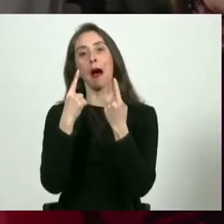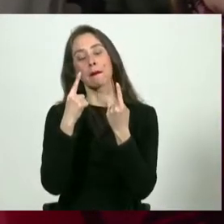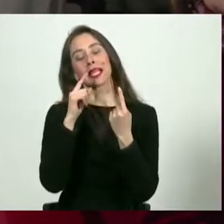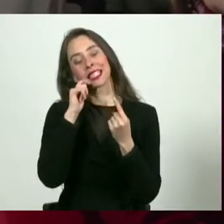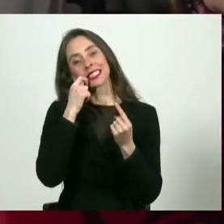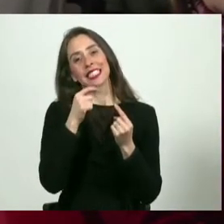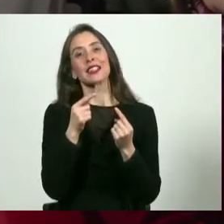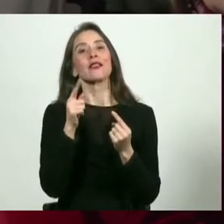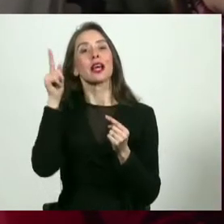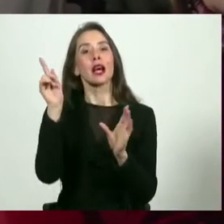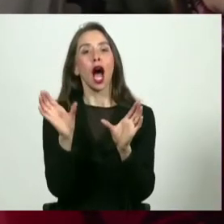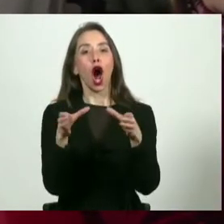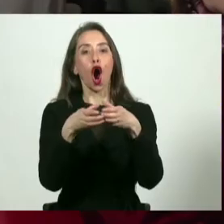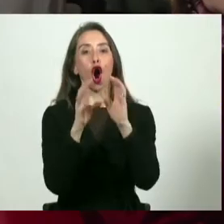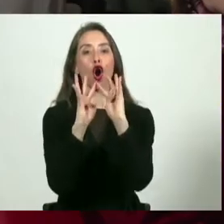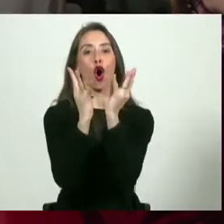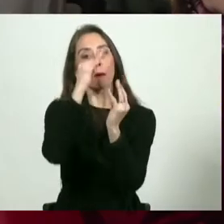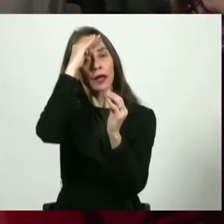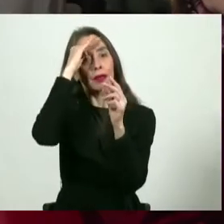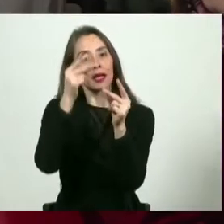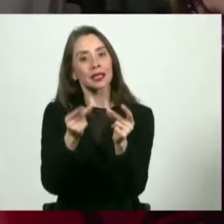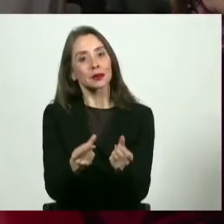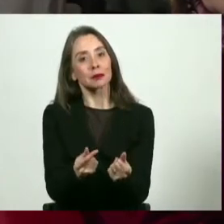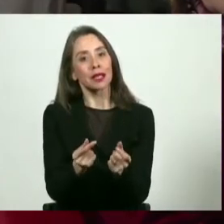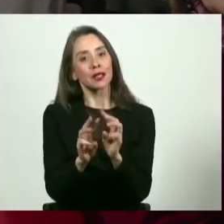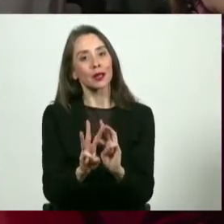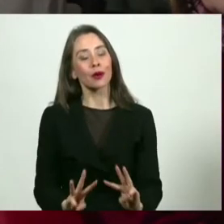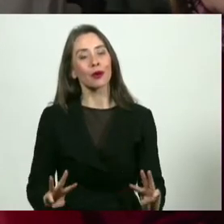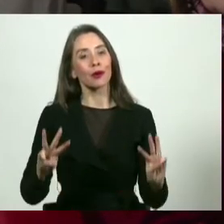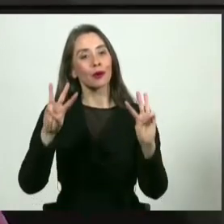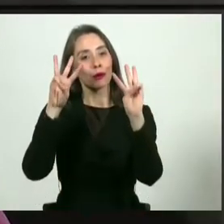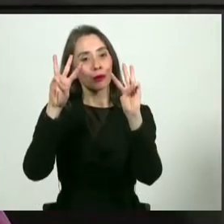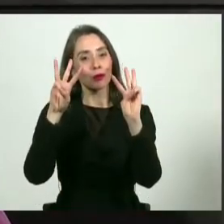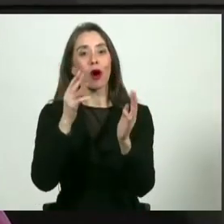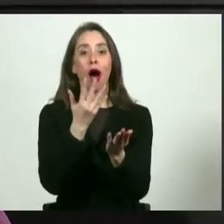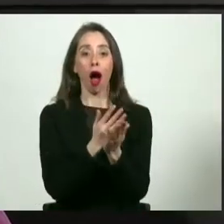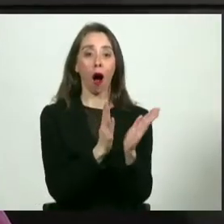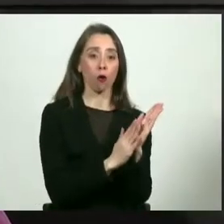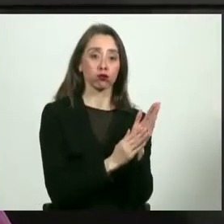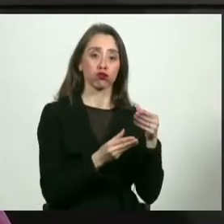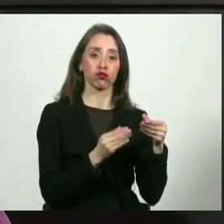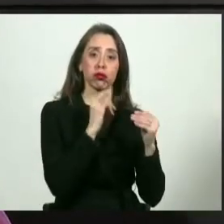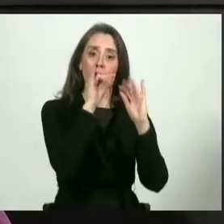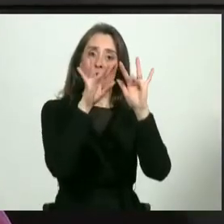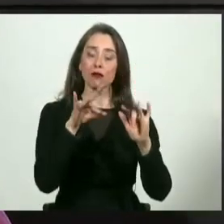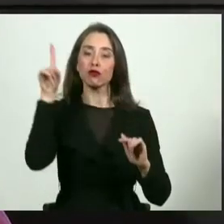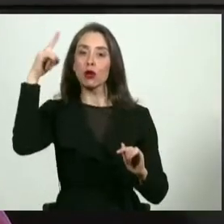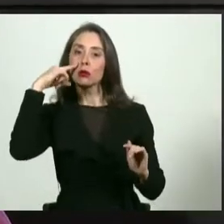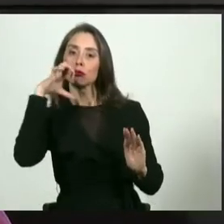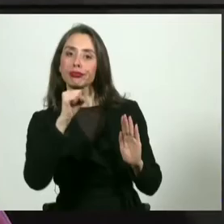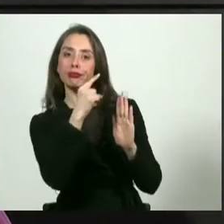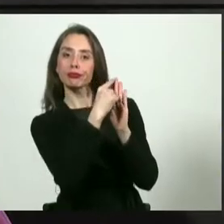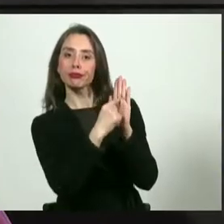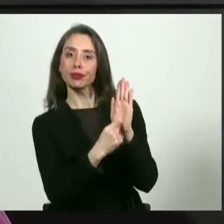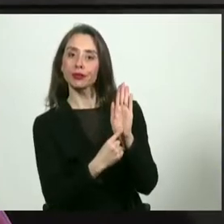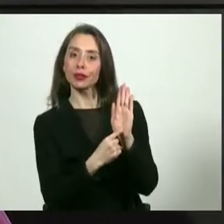palabra, ante el Comité de Expertos de las Naciones Unidas y ya contamos con un informe de observaciones